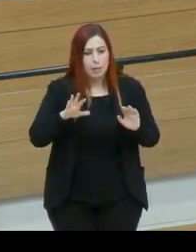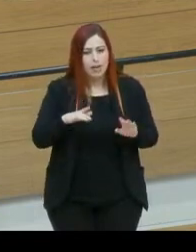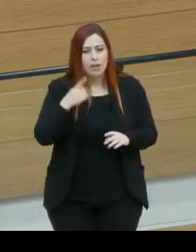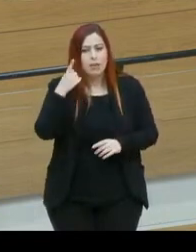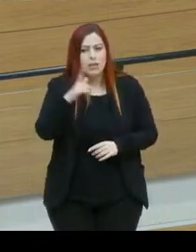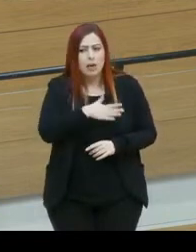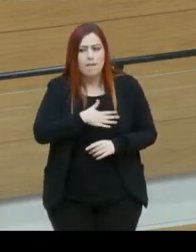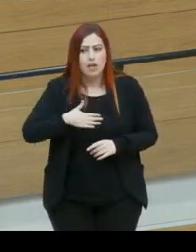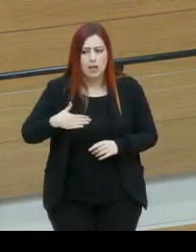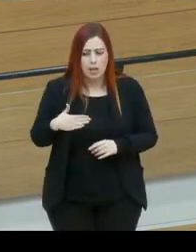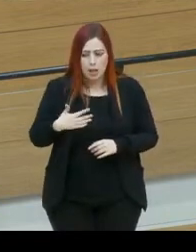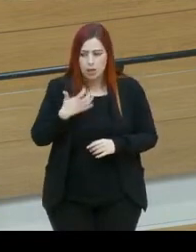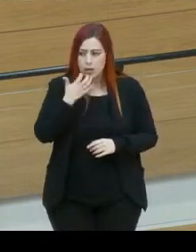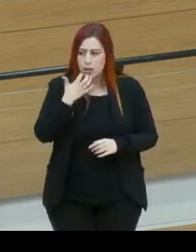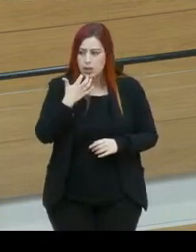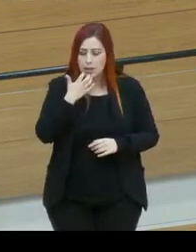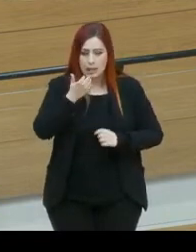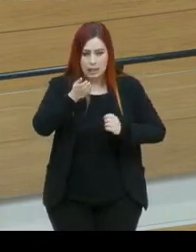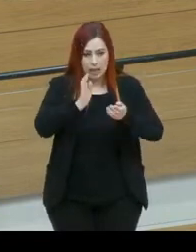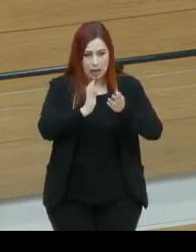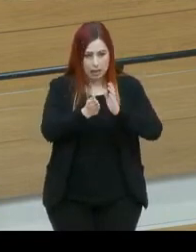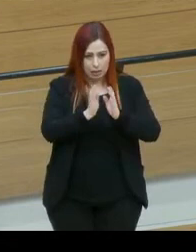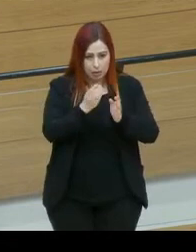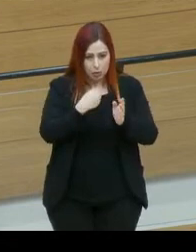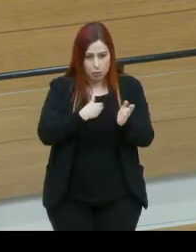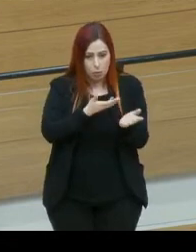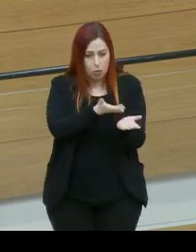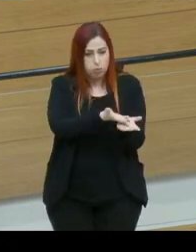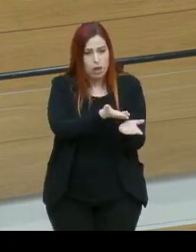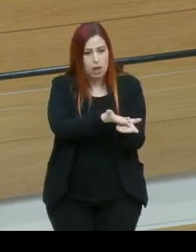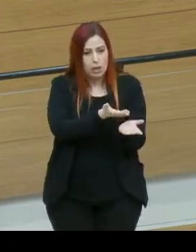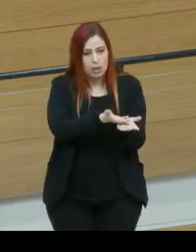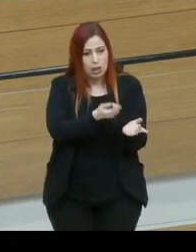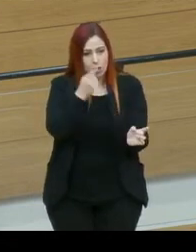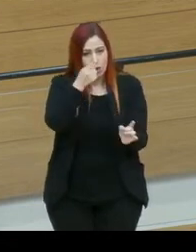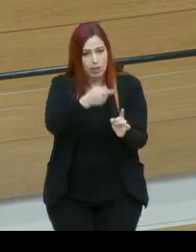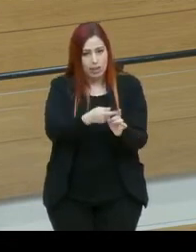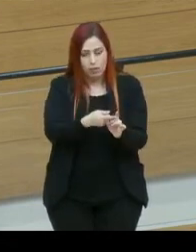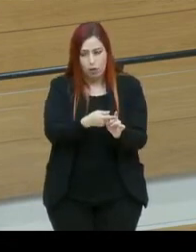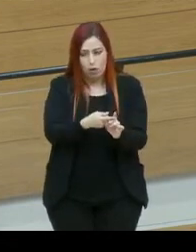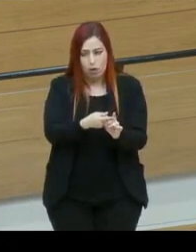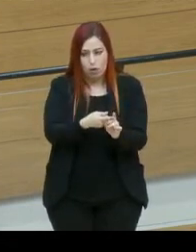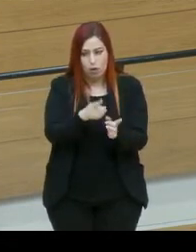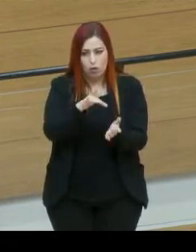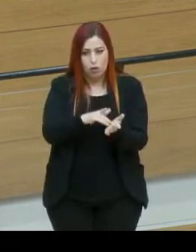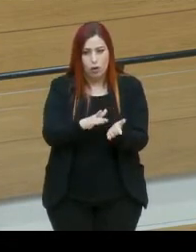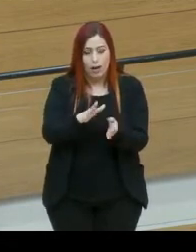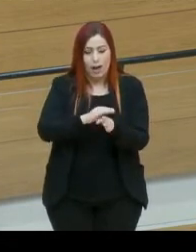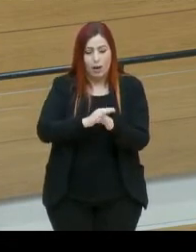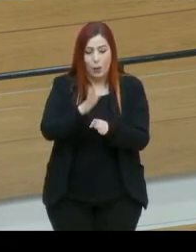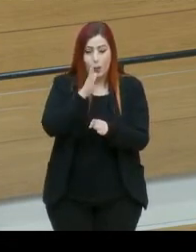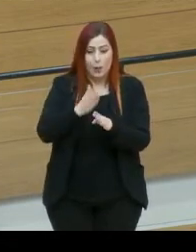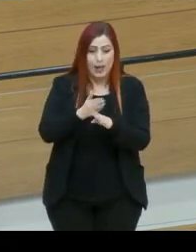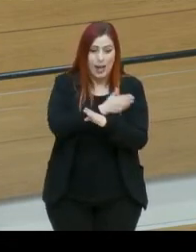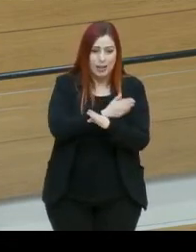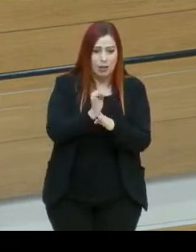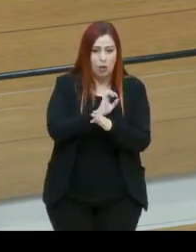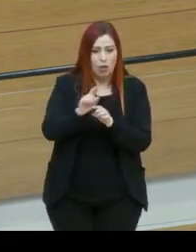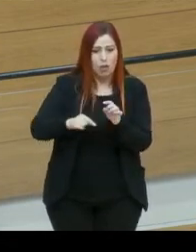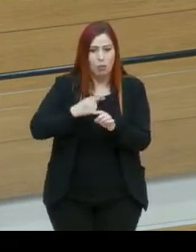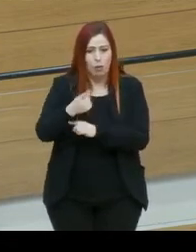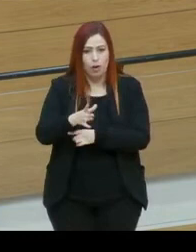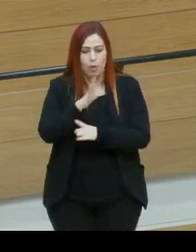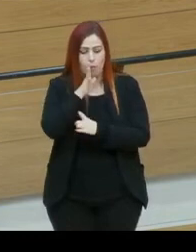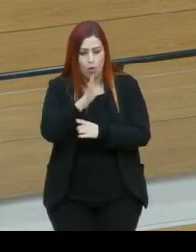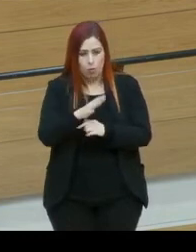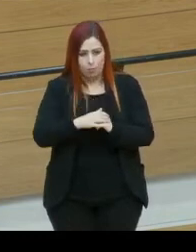saber si este tratamiento está planteado para hacerlo antes del consumo de alcohol o posterior, porque si